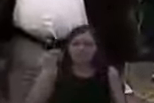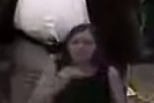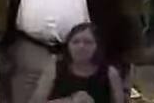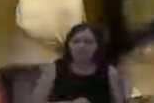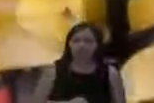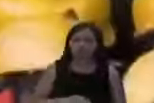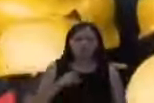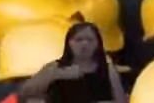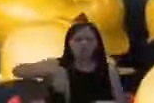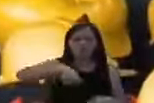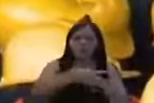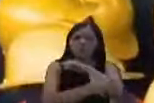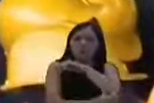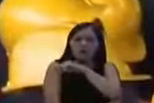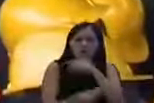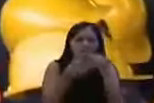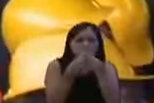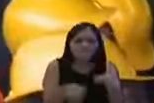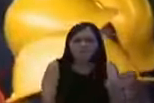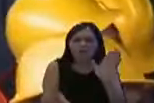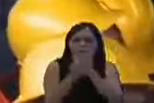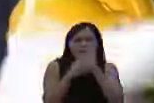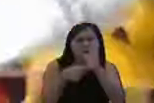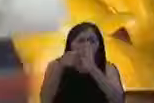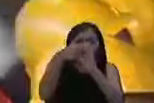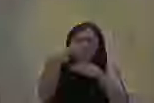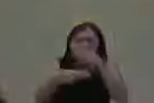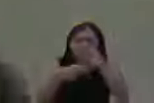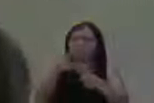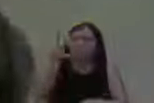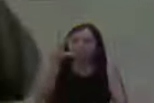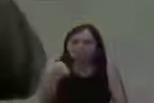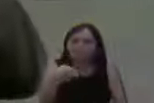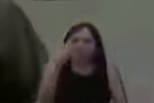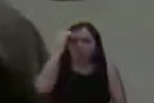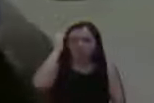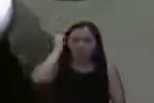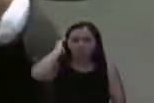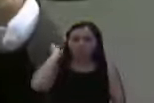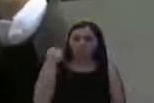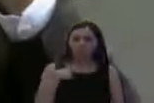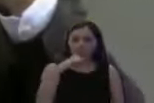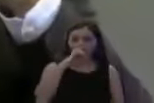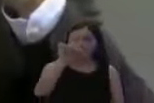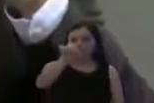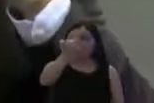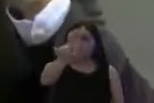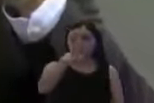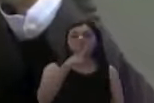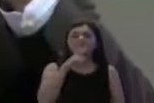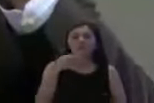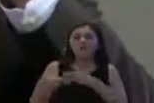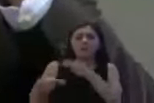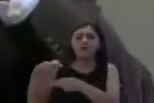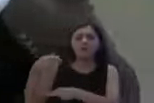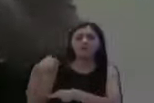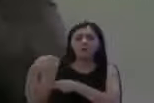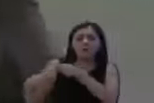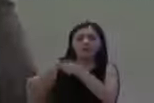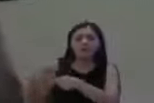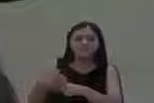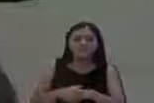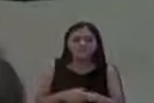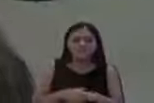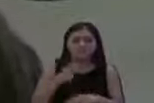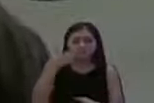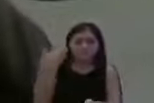los pobres esto no es para la clase media Le acabo de preguntar quién de ustedes ha recibido alguna vez una herencia si me